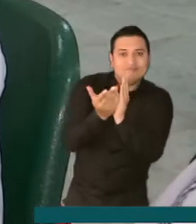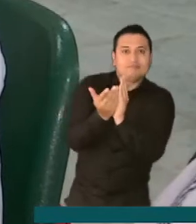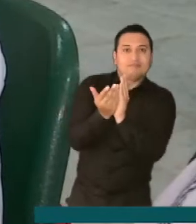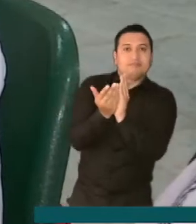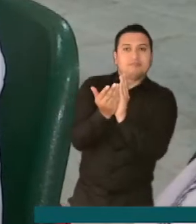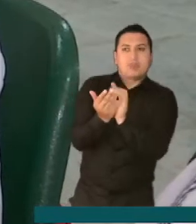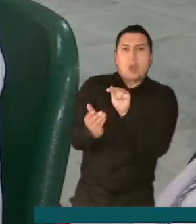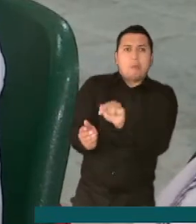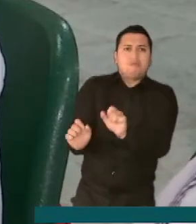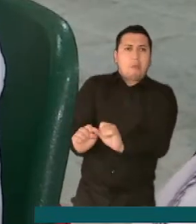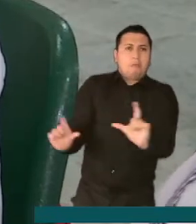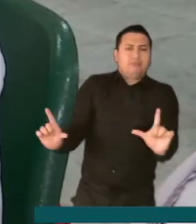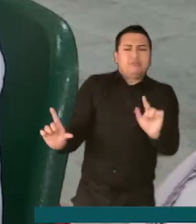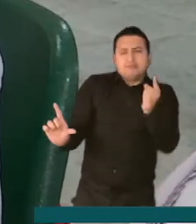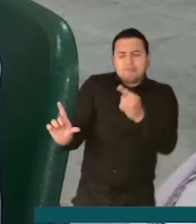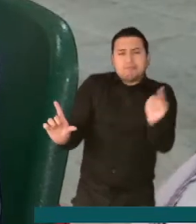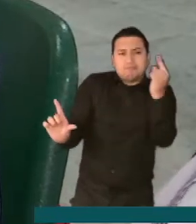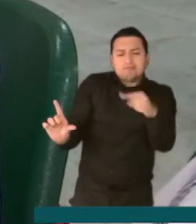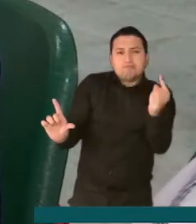muchas cosas,